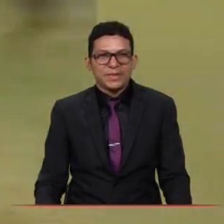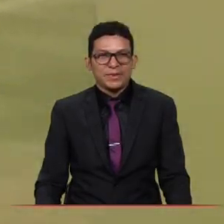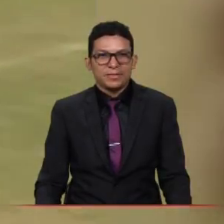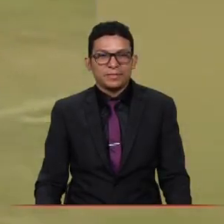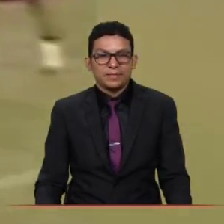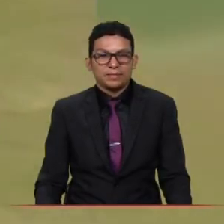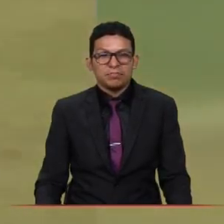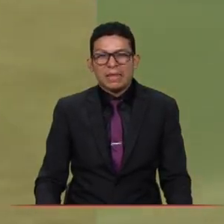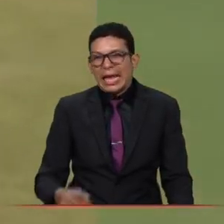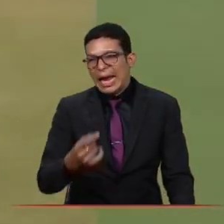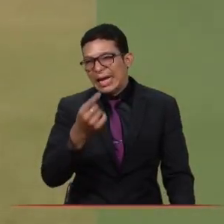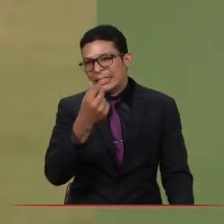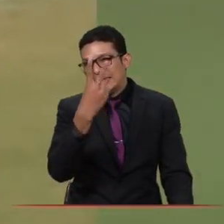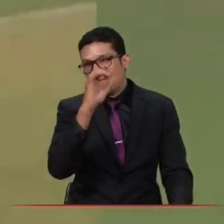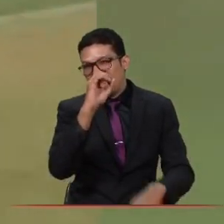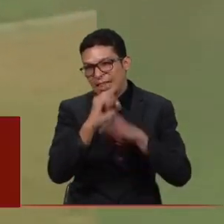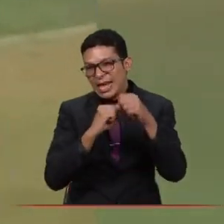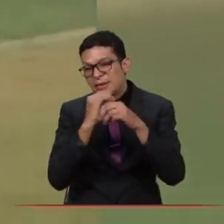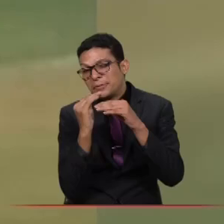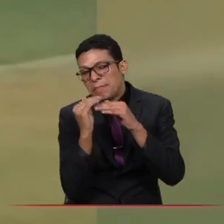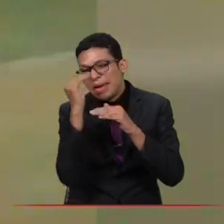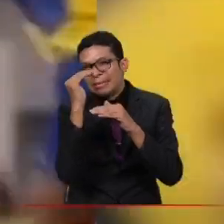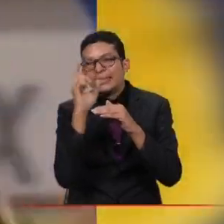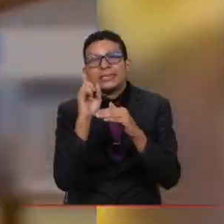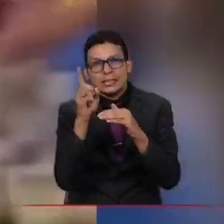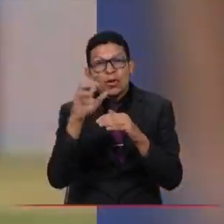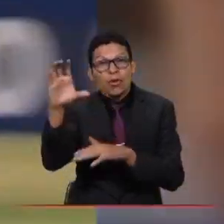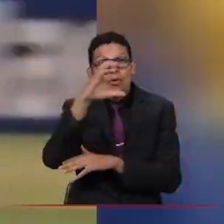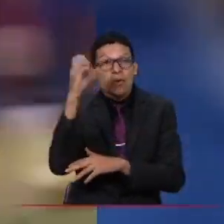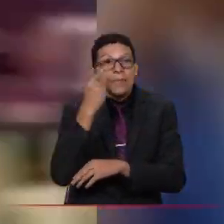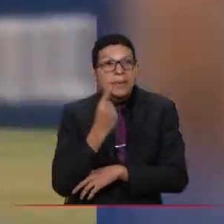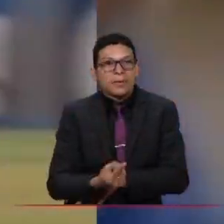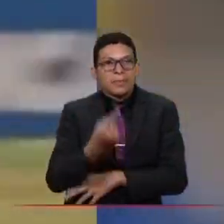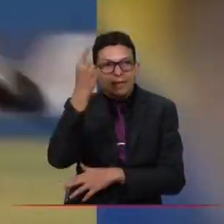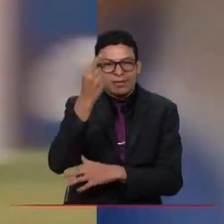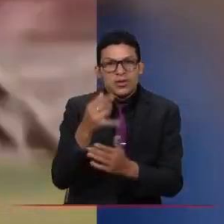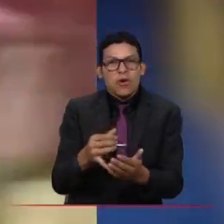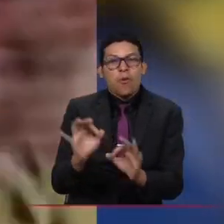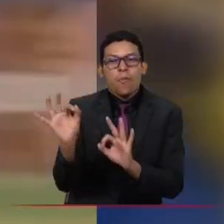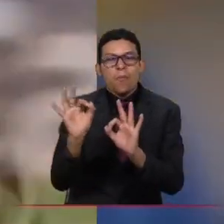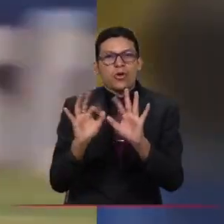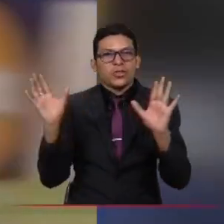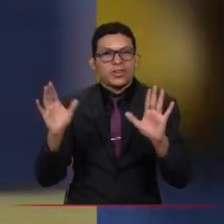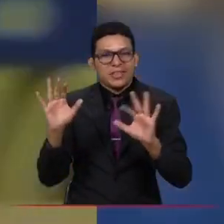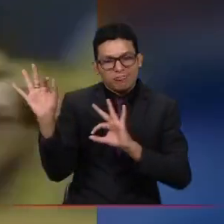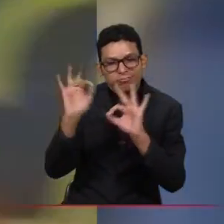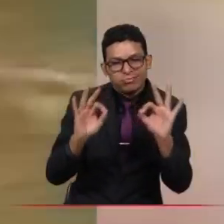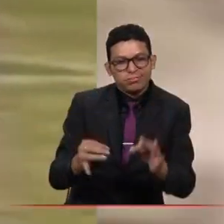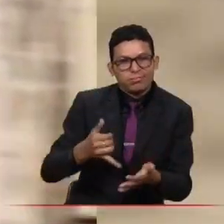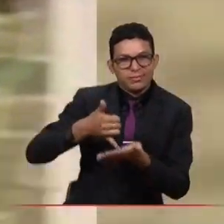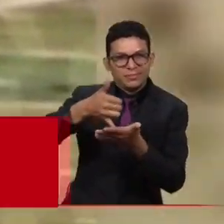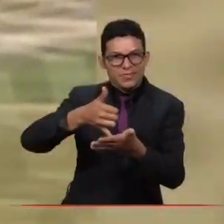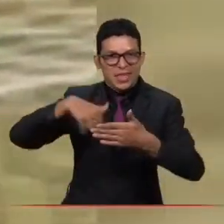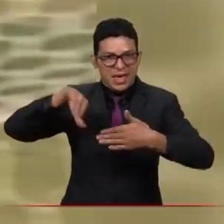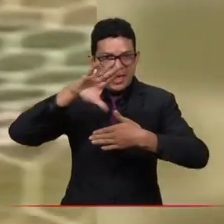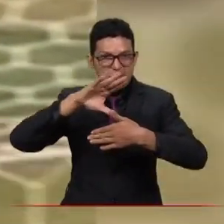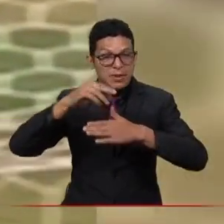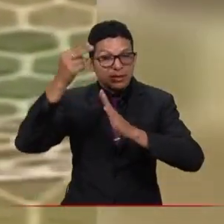Un poco más de dos décadas han pasado desde que Colombia recibió por primera vez la oportunidad de organizar la Copa América en toda su